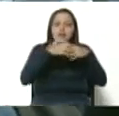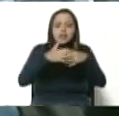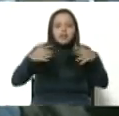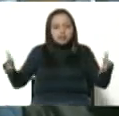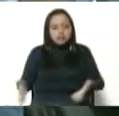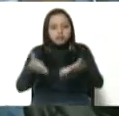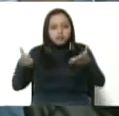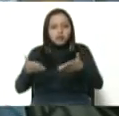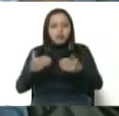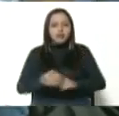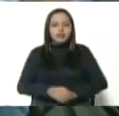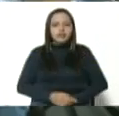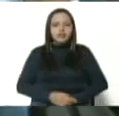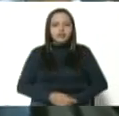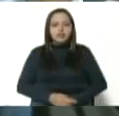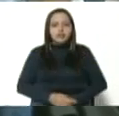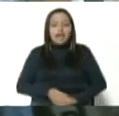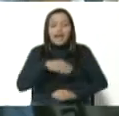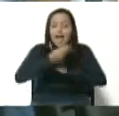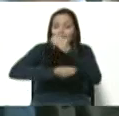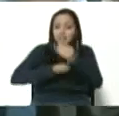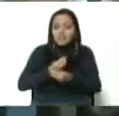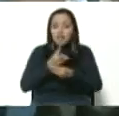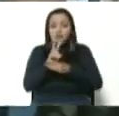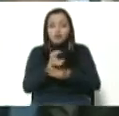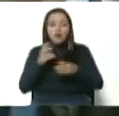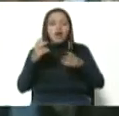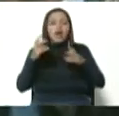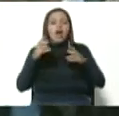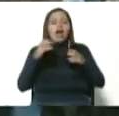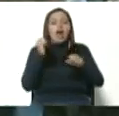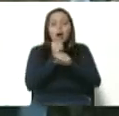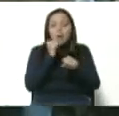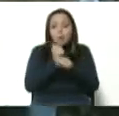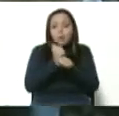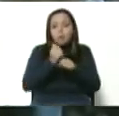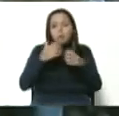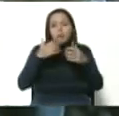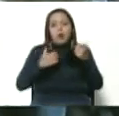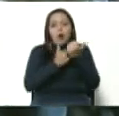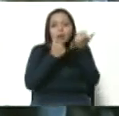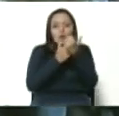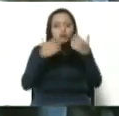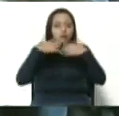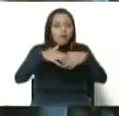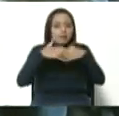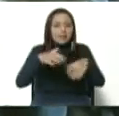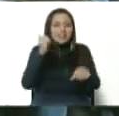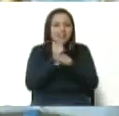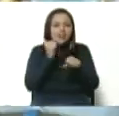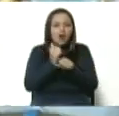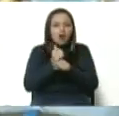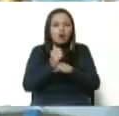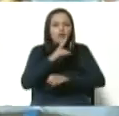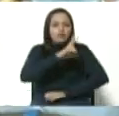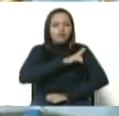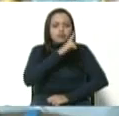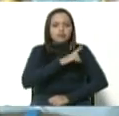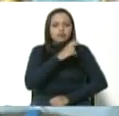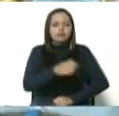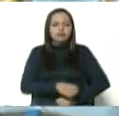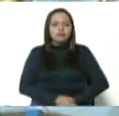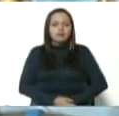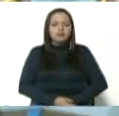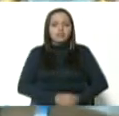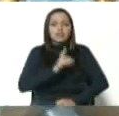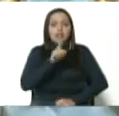la creación, preservación y sustentabilidad de empresas y de empleos decentes en la economía formal, así como la